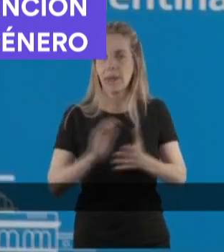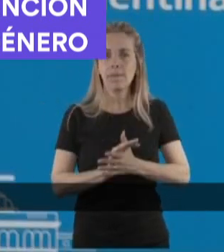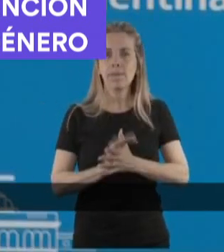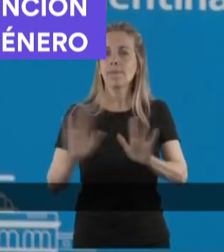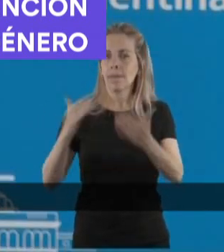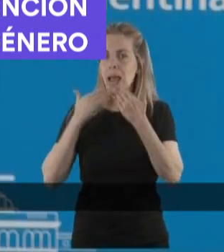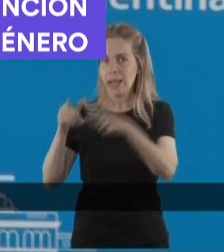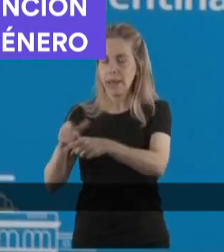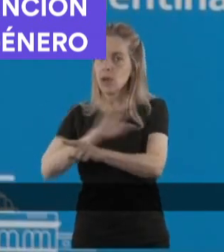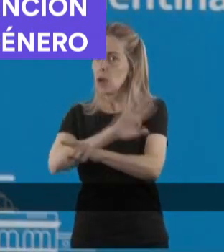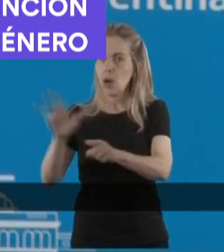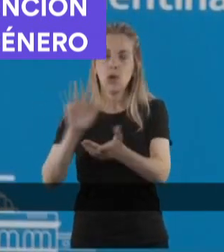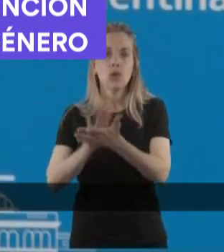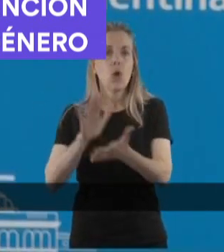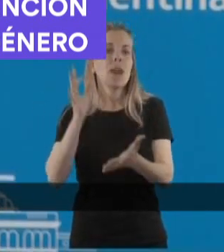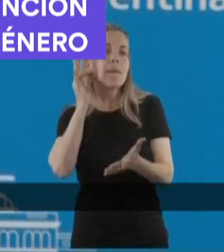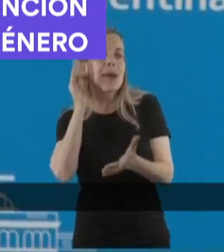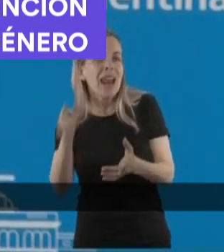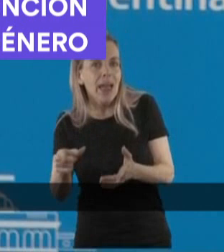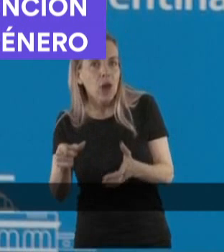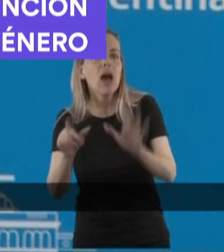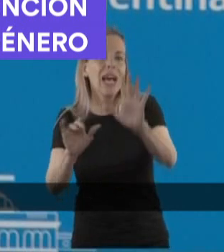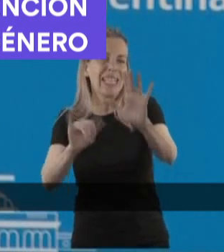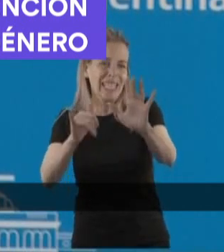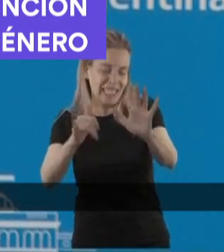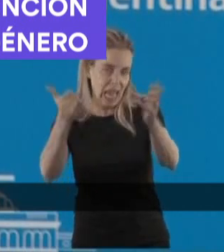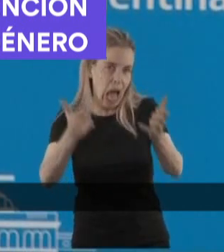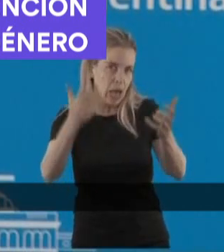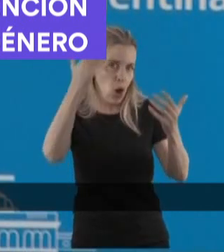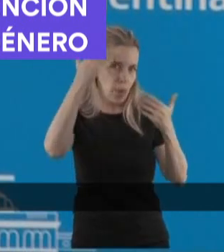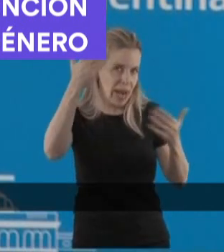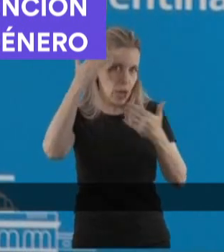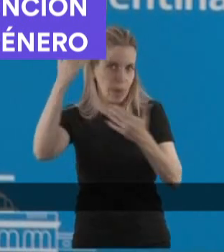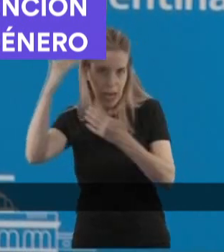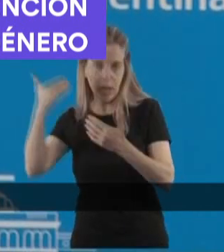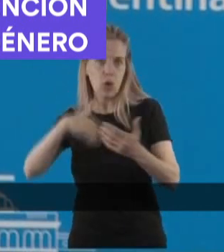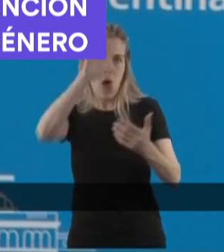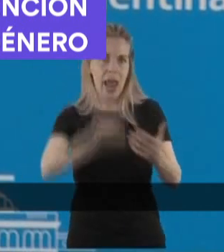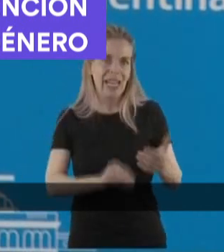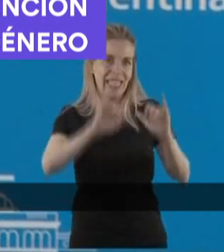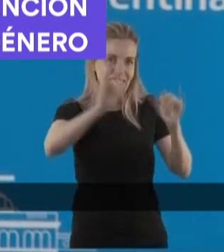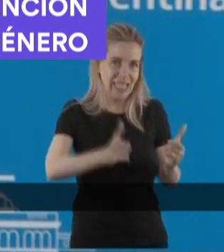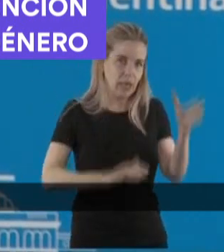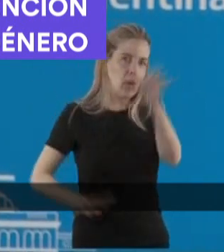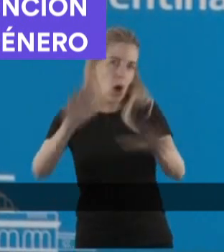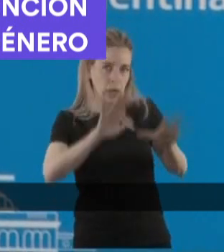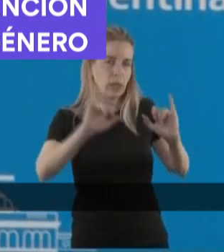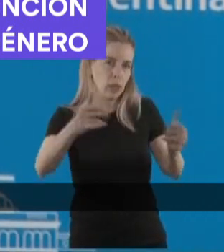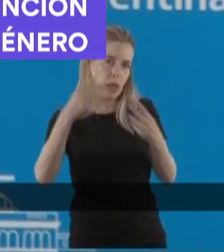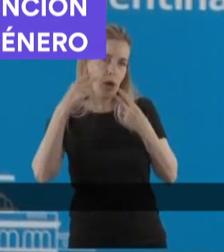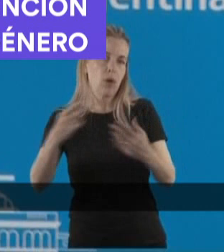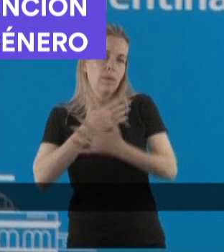No hay prevista ninguna. Hay prevista una cantidad de homenajes en todo el país y un cariño y